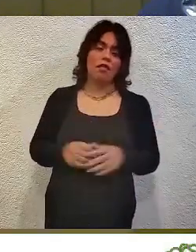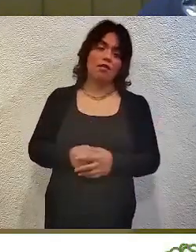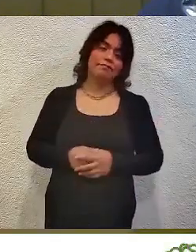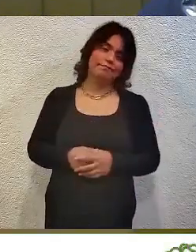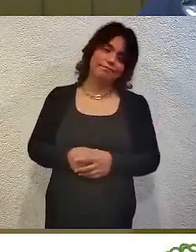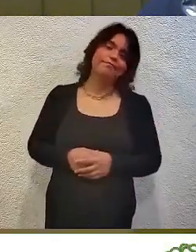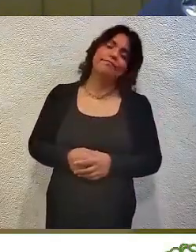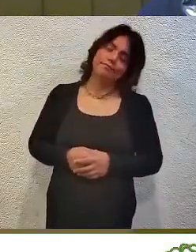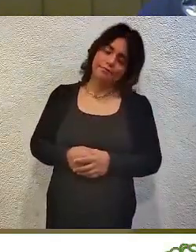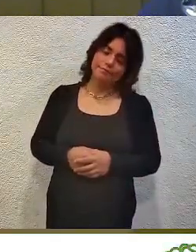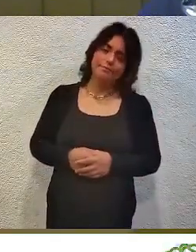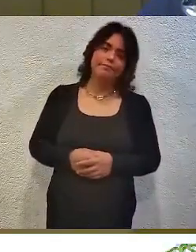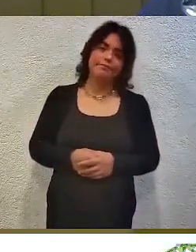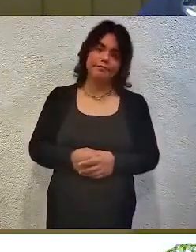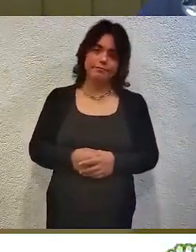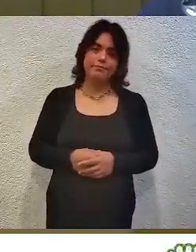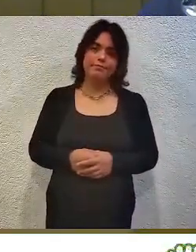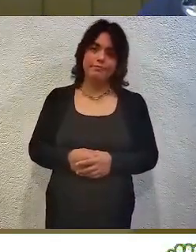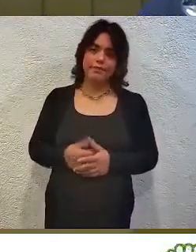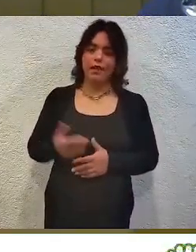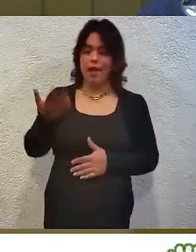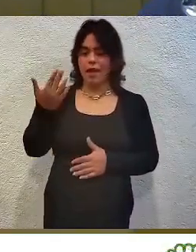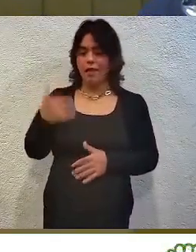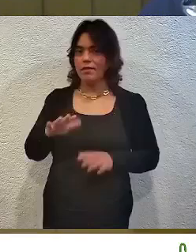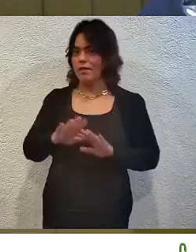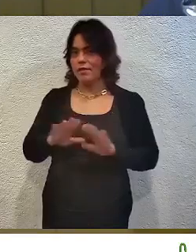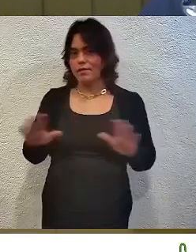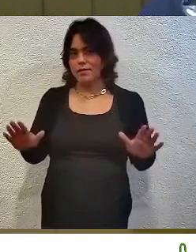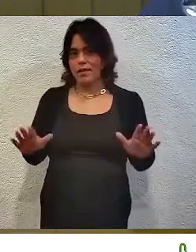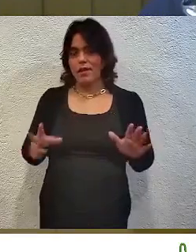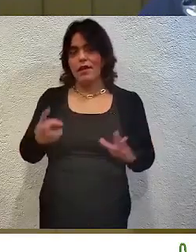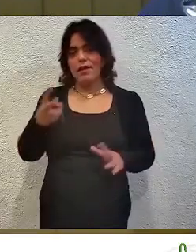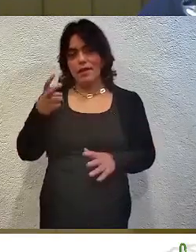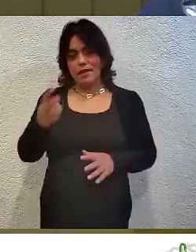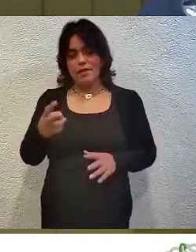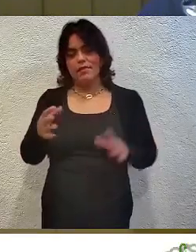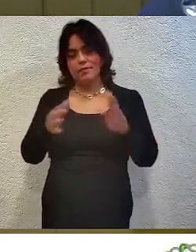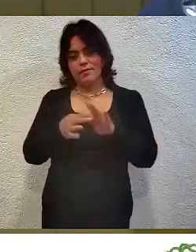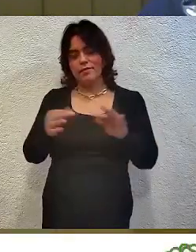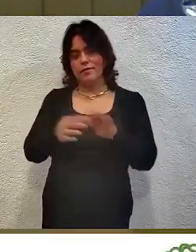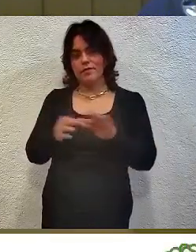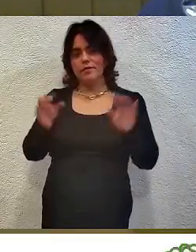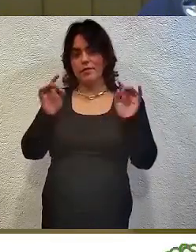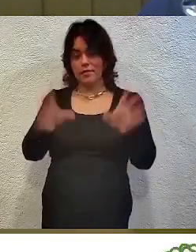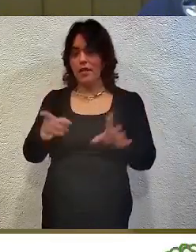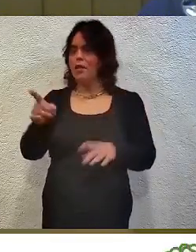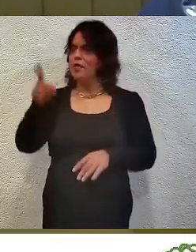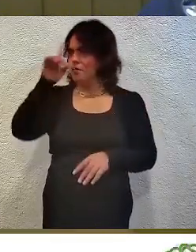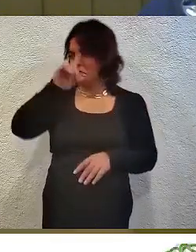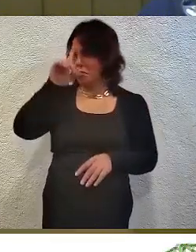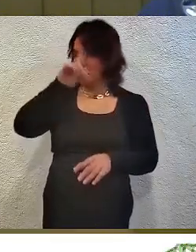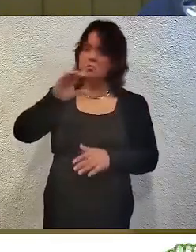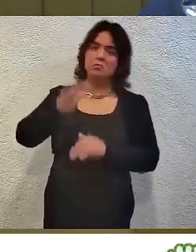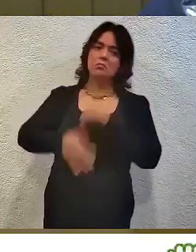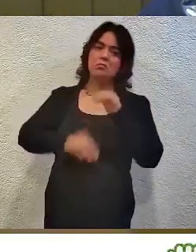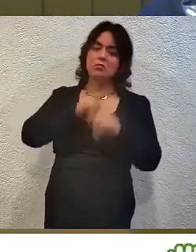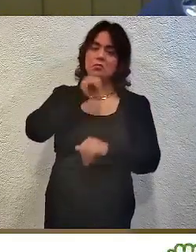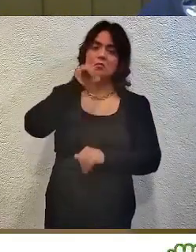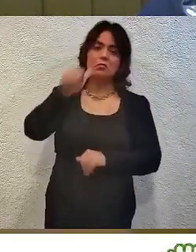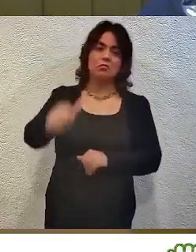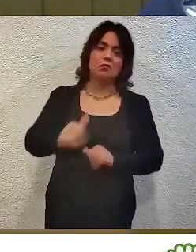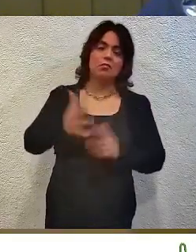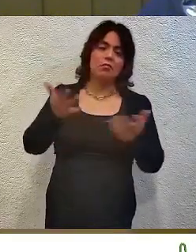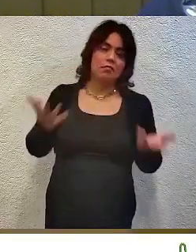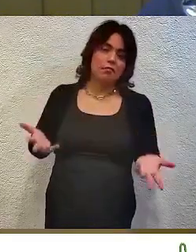No puedes, porque hay una improcedencia. Se actualiza la improcedencia, la persona ya no es consejera, no es consejero,